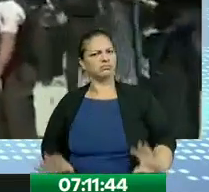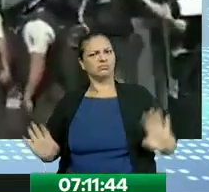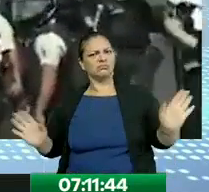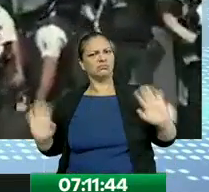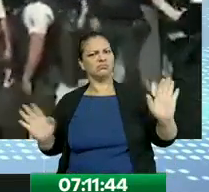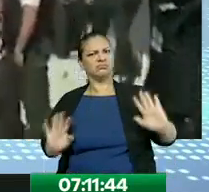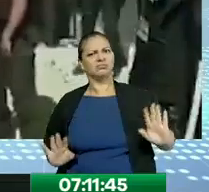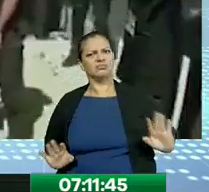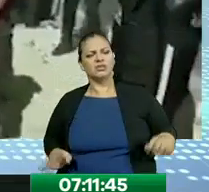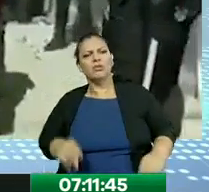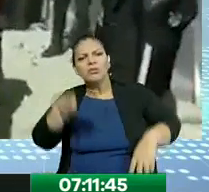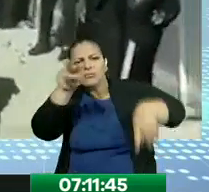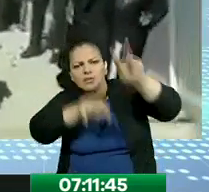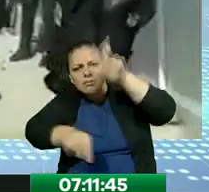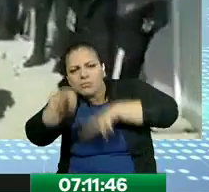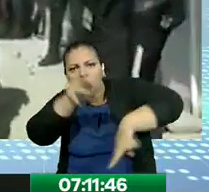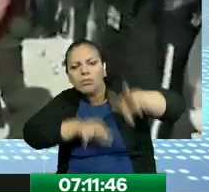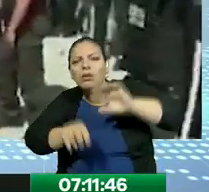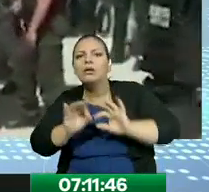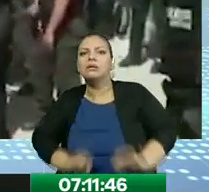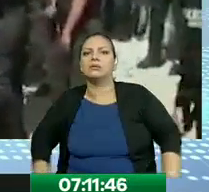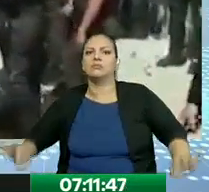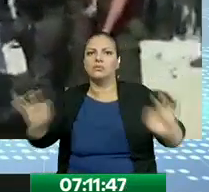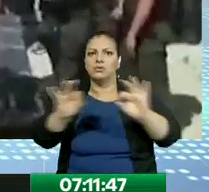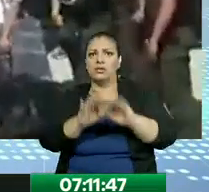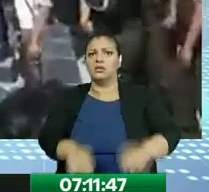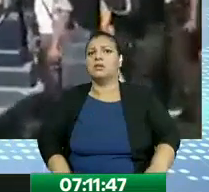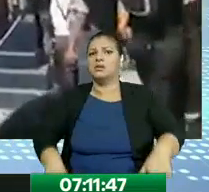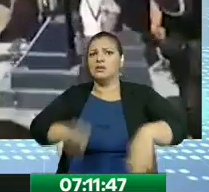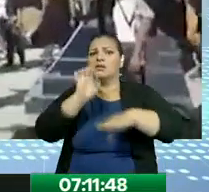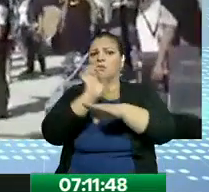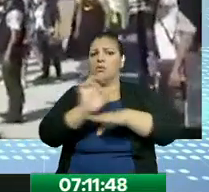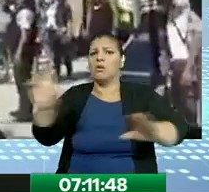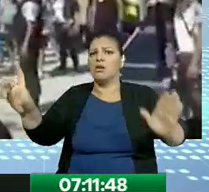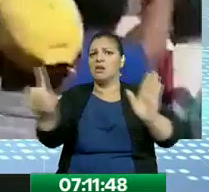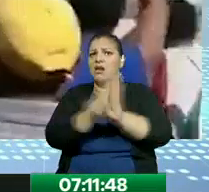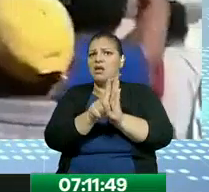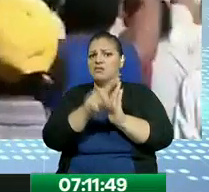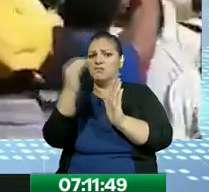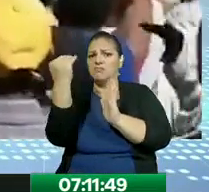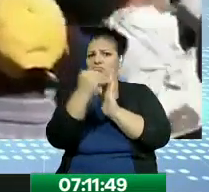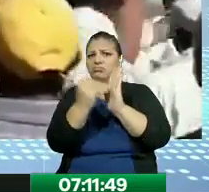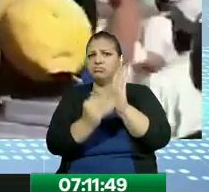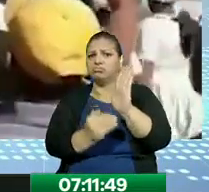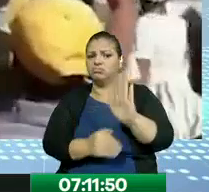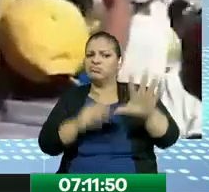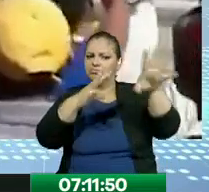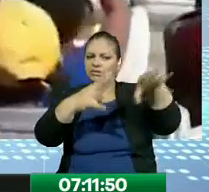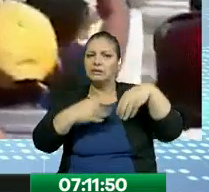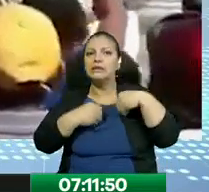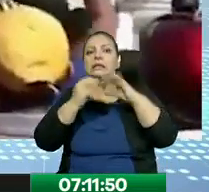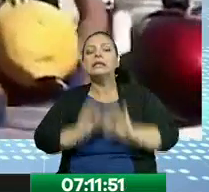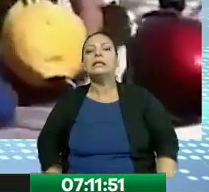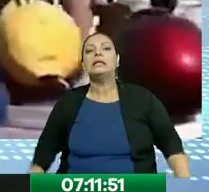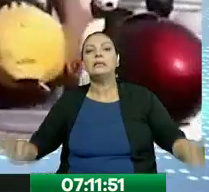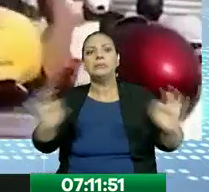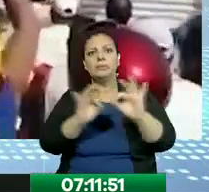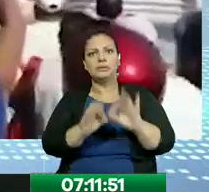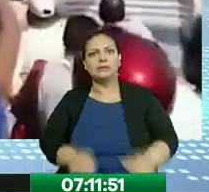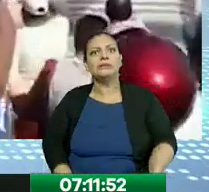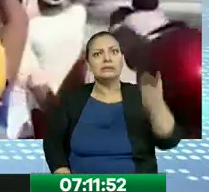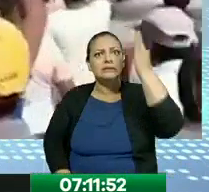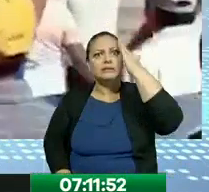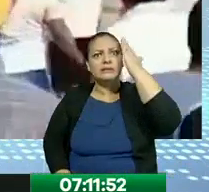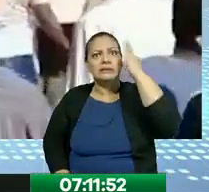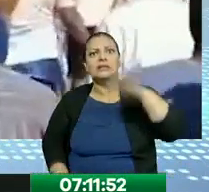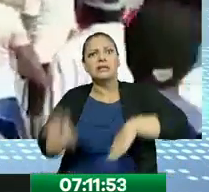establecerse acá en el Ecuador y en el mundo. Ecuador vive en Estado de Derecho, vivimos en un Estado de Derecho, estamos regidos y amparados